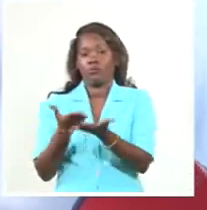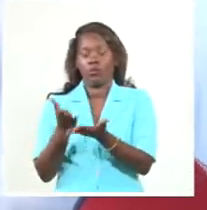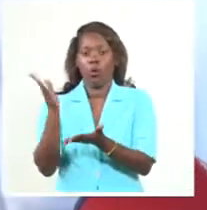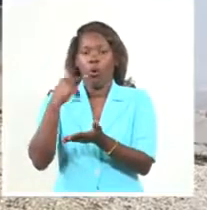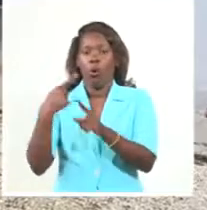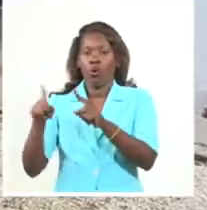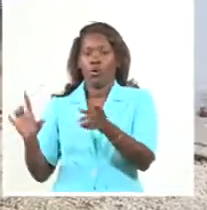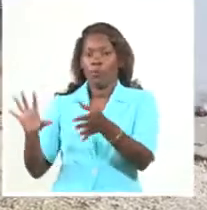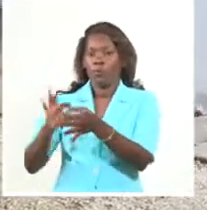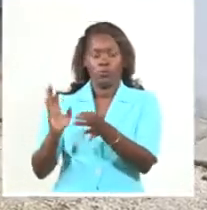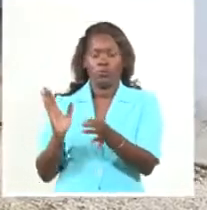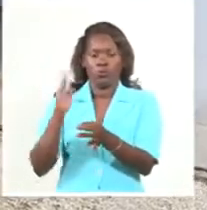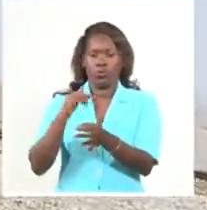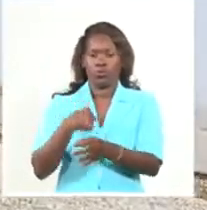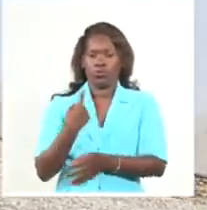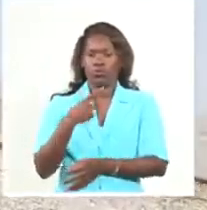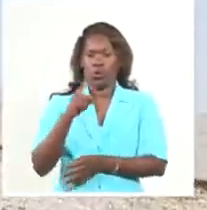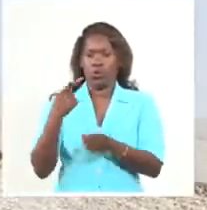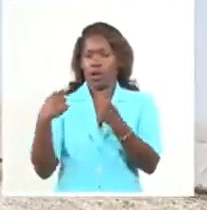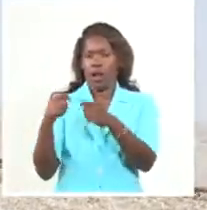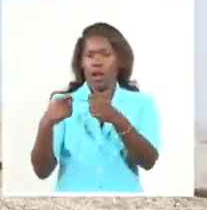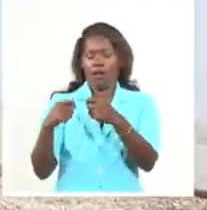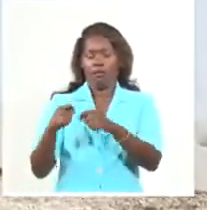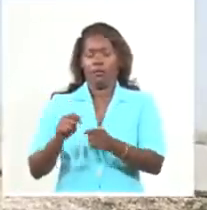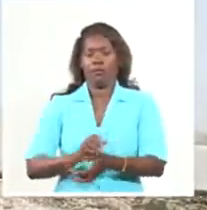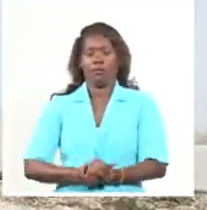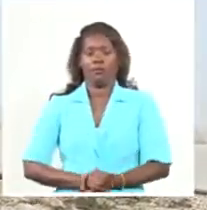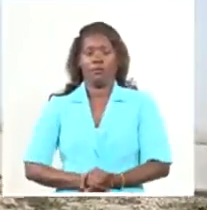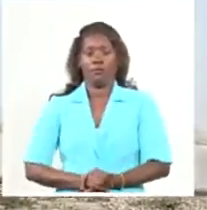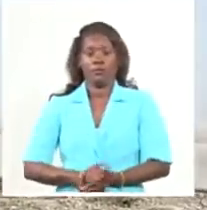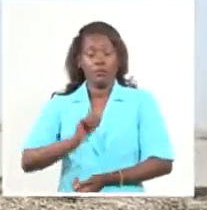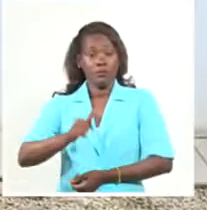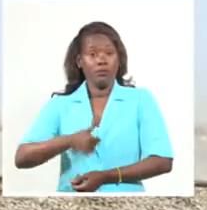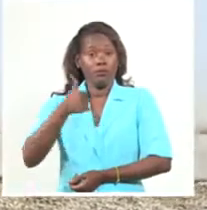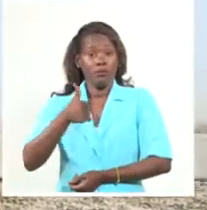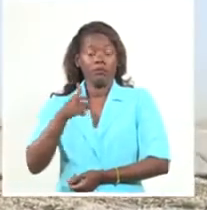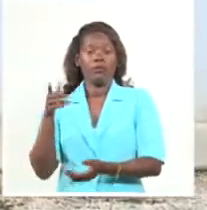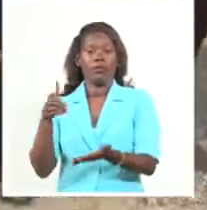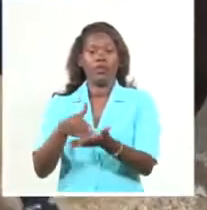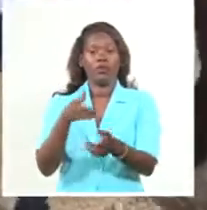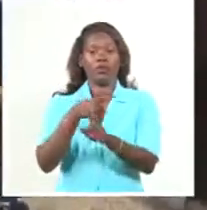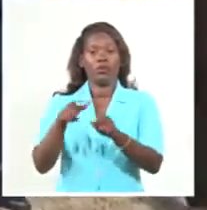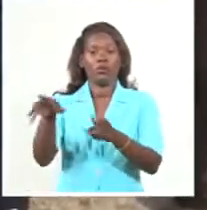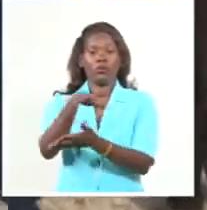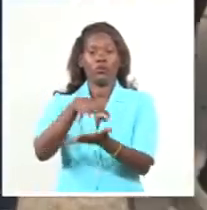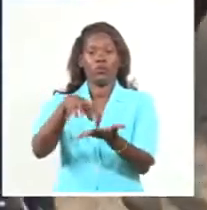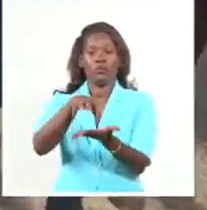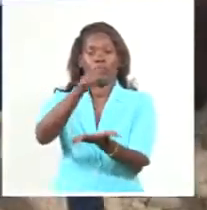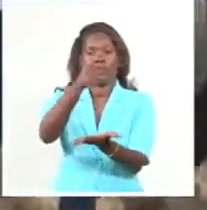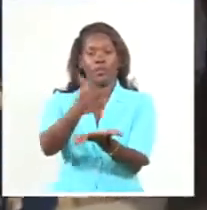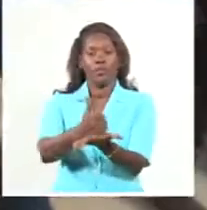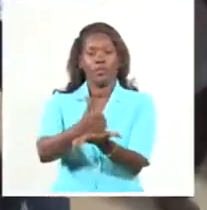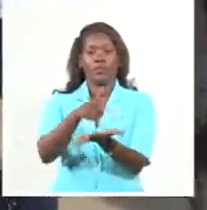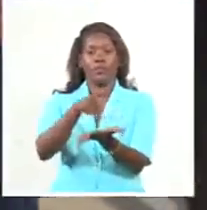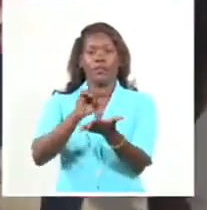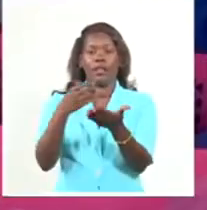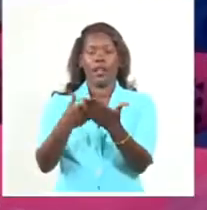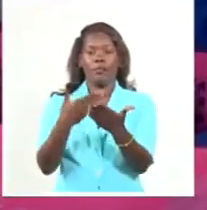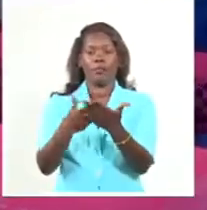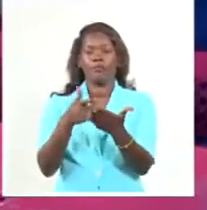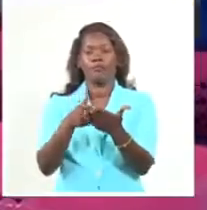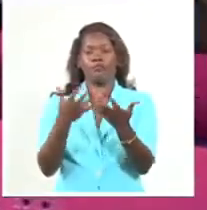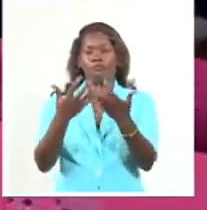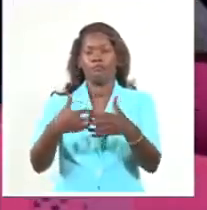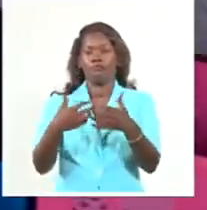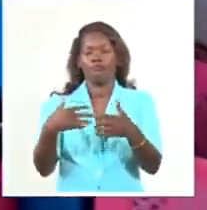sin intermediario. El primer secretario del partido visitó más tarde la sede de la MIPYME Jiré Ebenezer, dedicada a la producción y comercialización